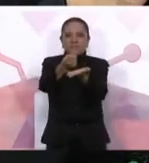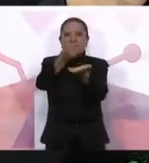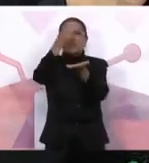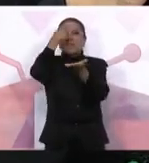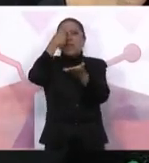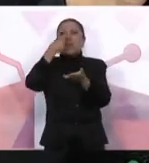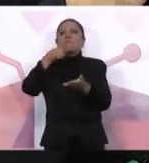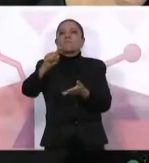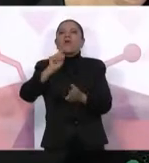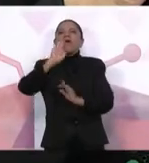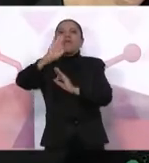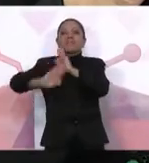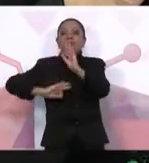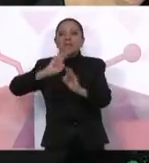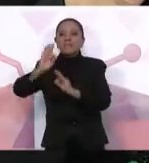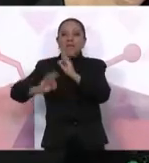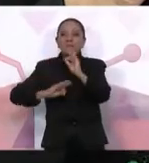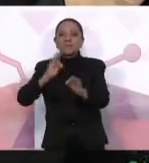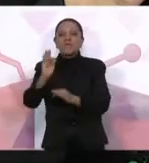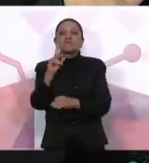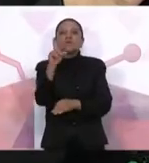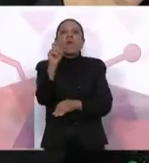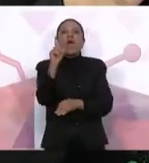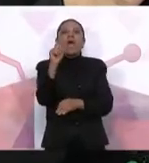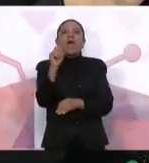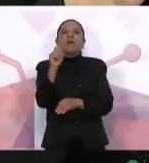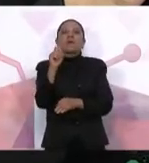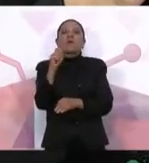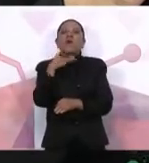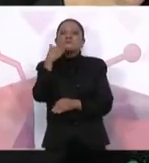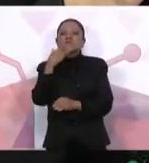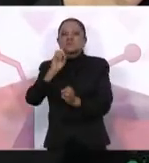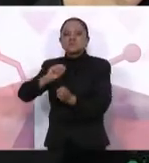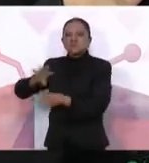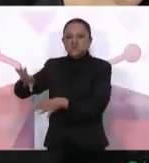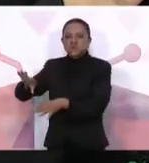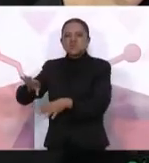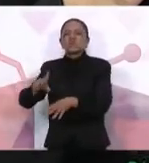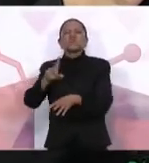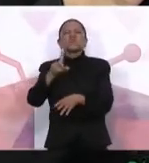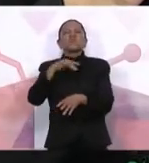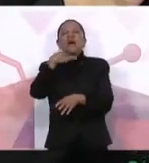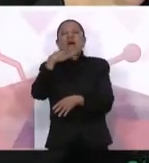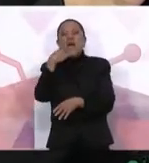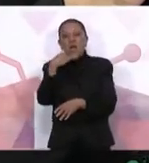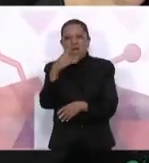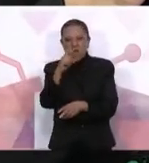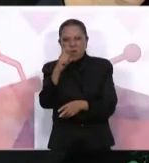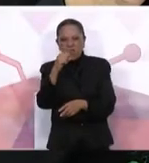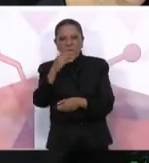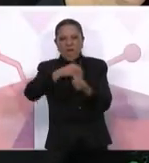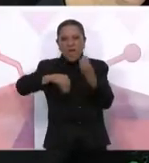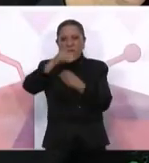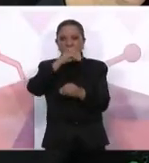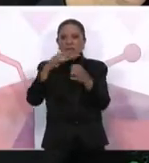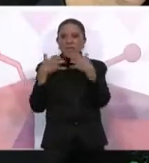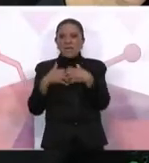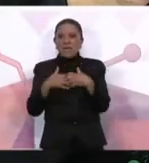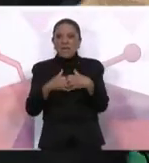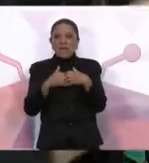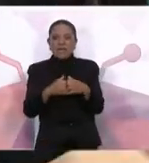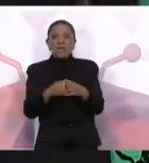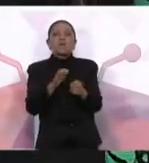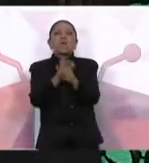aguas residuales y también de residuos sólidos urbanos cuál sería la propuesta del partido verde al